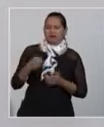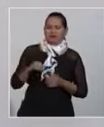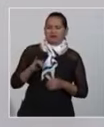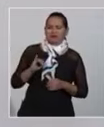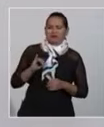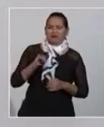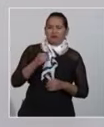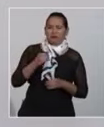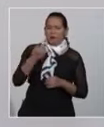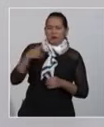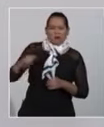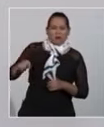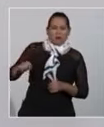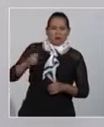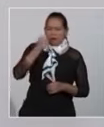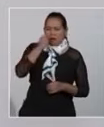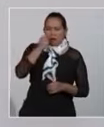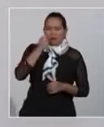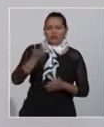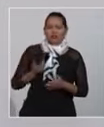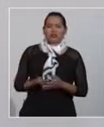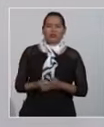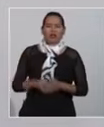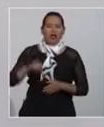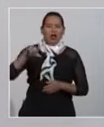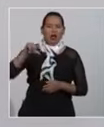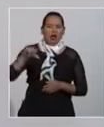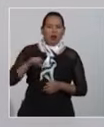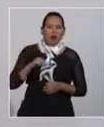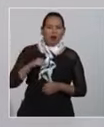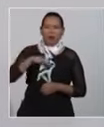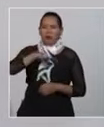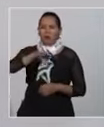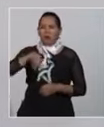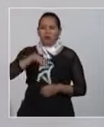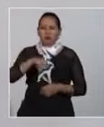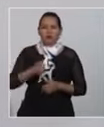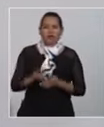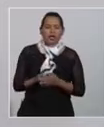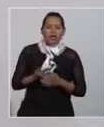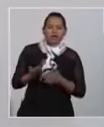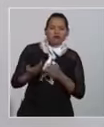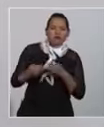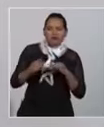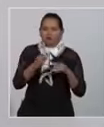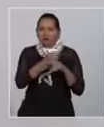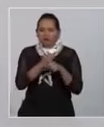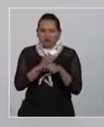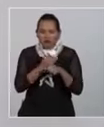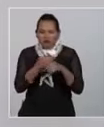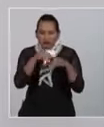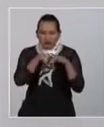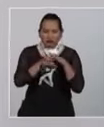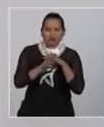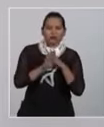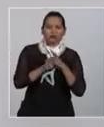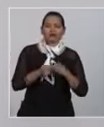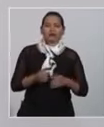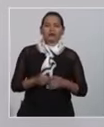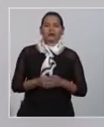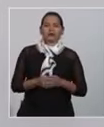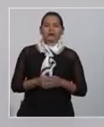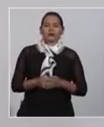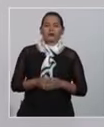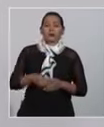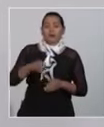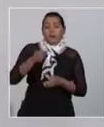ha sido su vida, hoy se acomoda de manera oportunista bajo las siglas de un partido para seguir incrementando un patrimonio que no ha podido explicar.